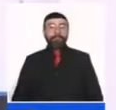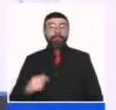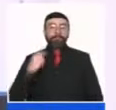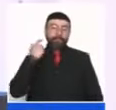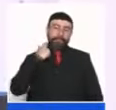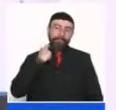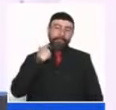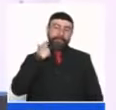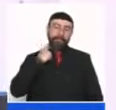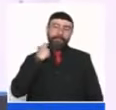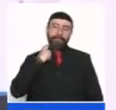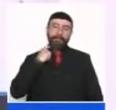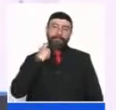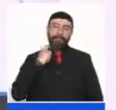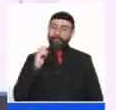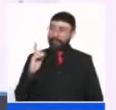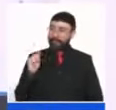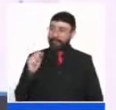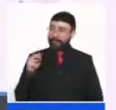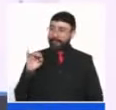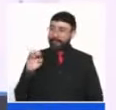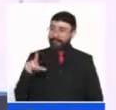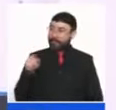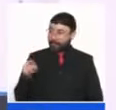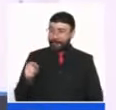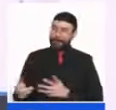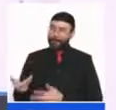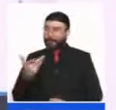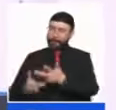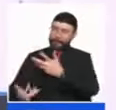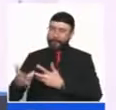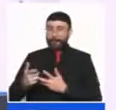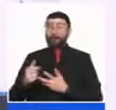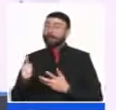Don Daniel Betancourt, muchas gracias. Usted tuvo la oportunidad de intercambiar